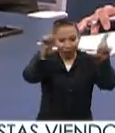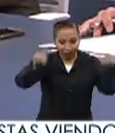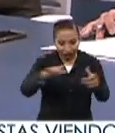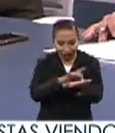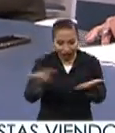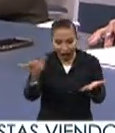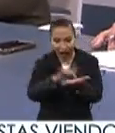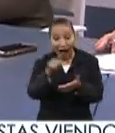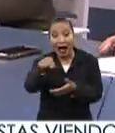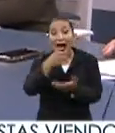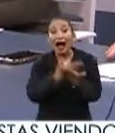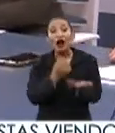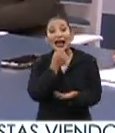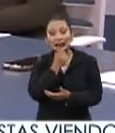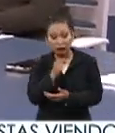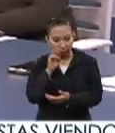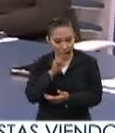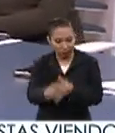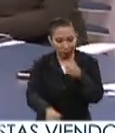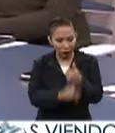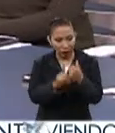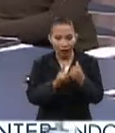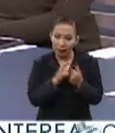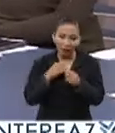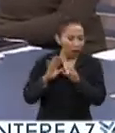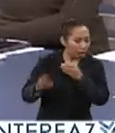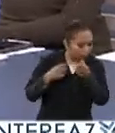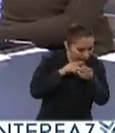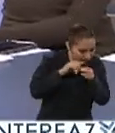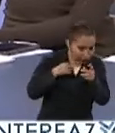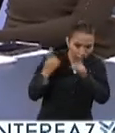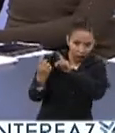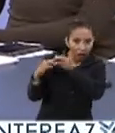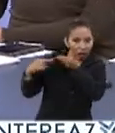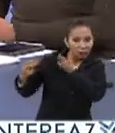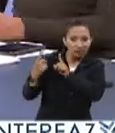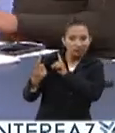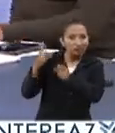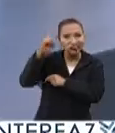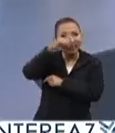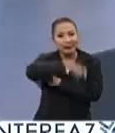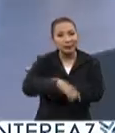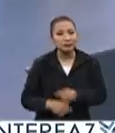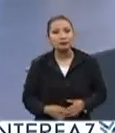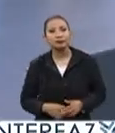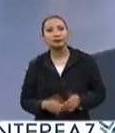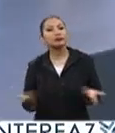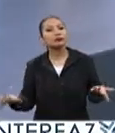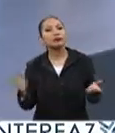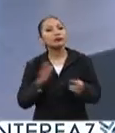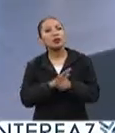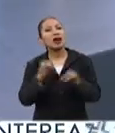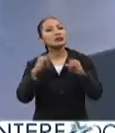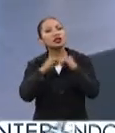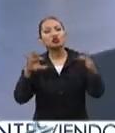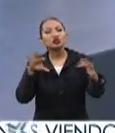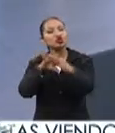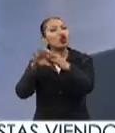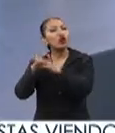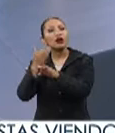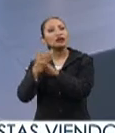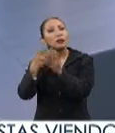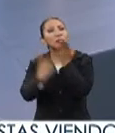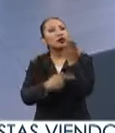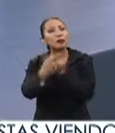hoy en día los niños están teniendo problemas para relacionarse entre sí. Claro. ¿Con qué instituciones trabajan ustedes en